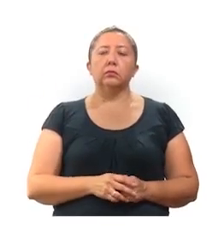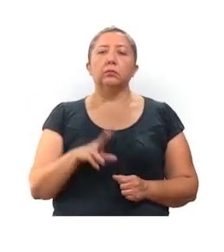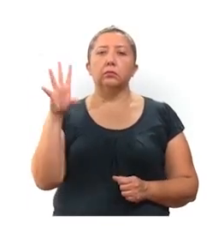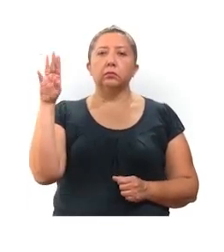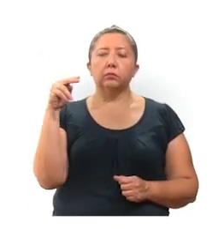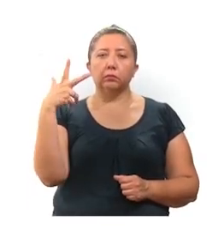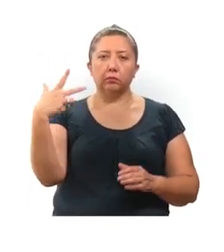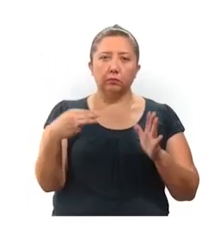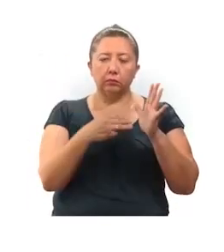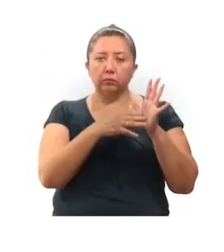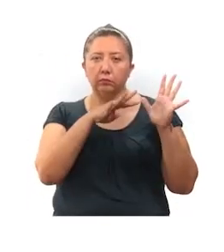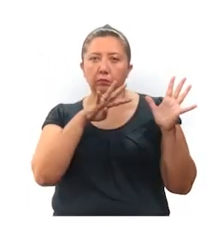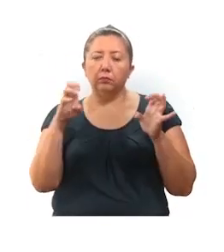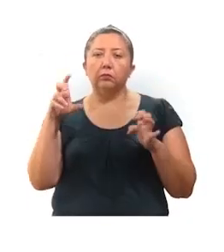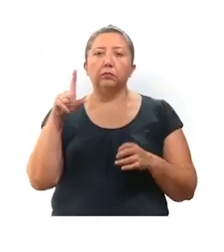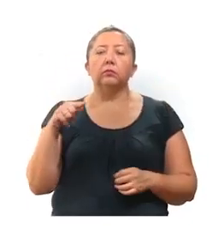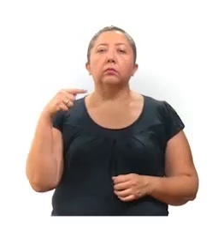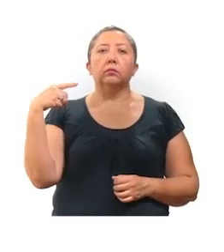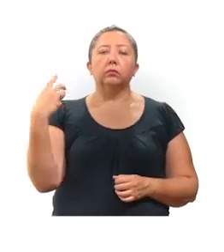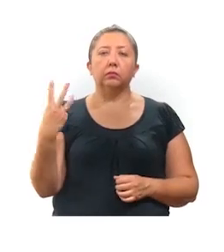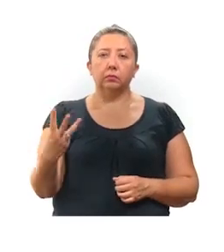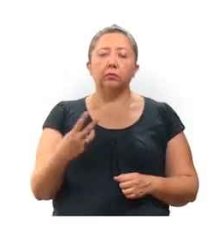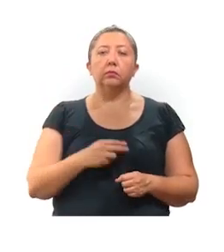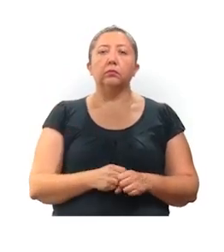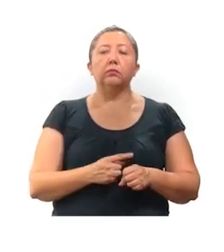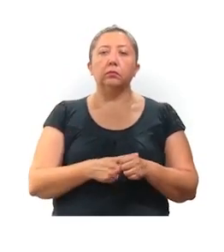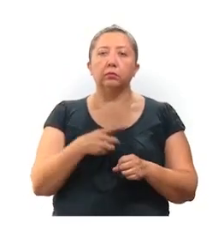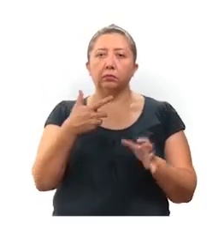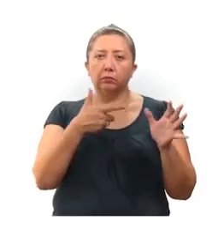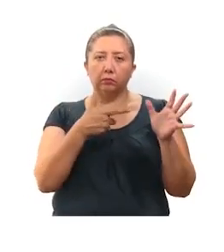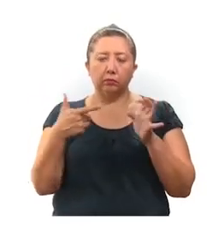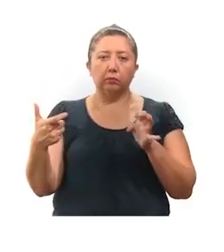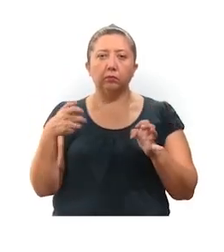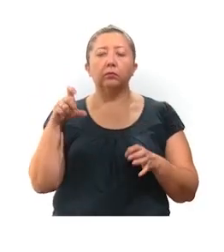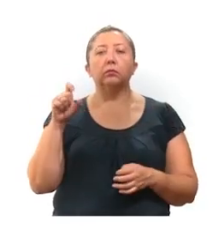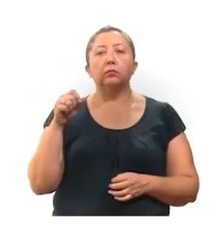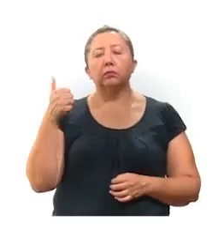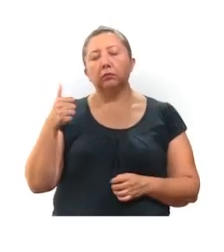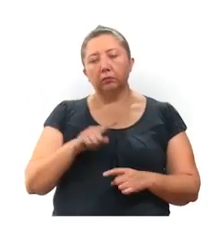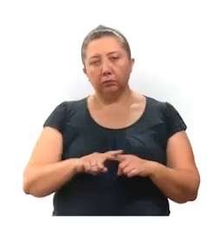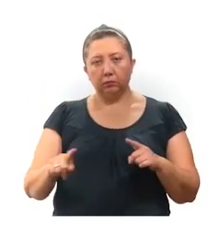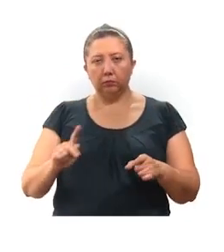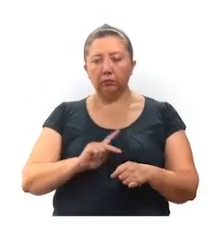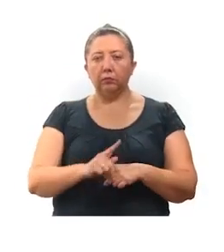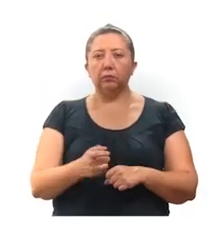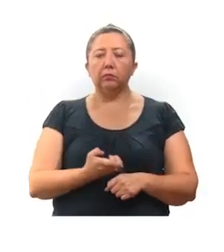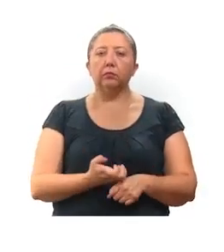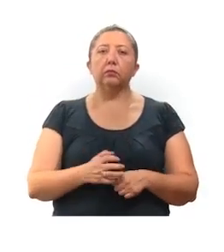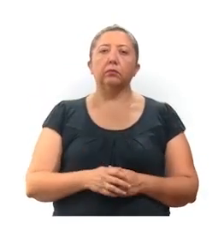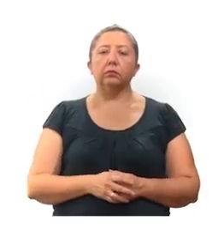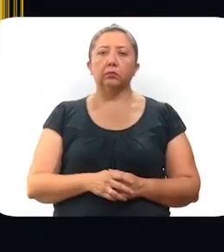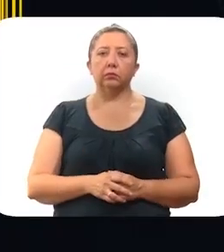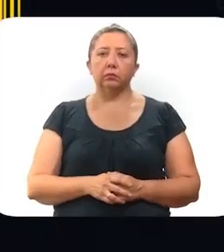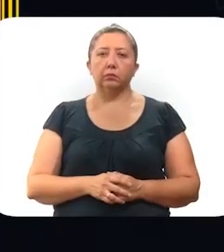los 98.973 casos positivos, 726 son de otro país u otro estado.